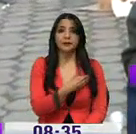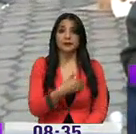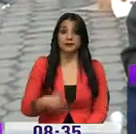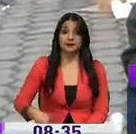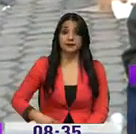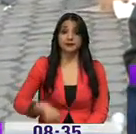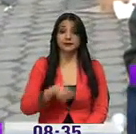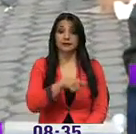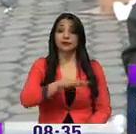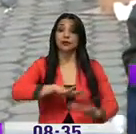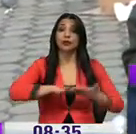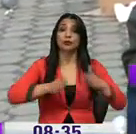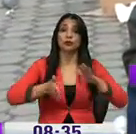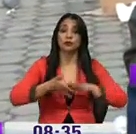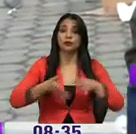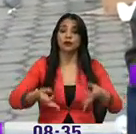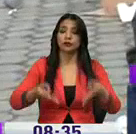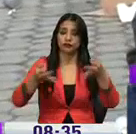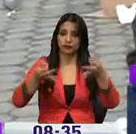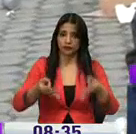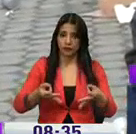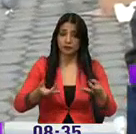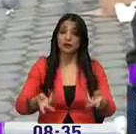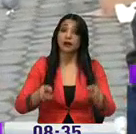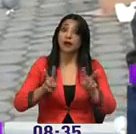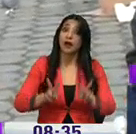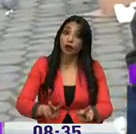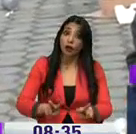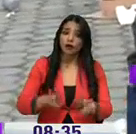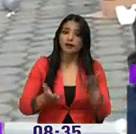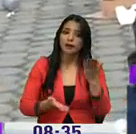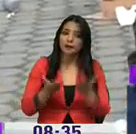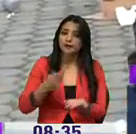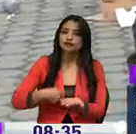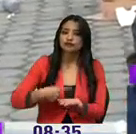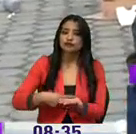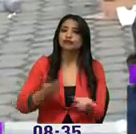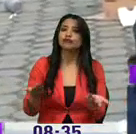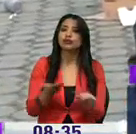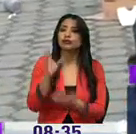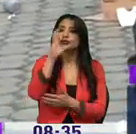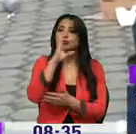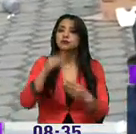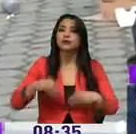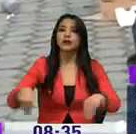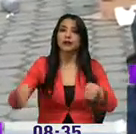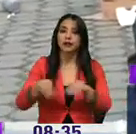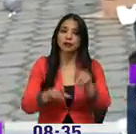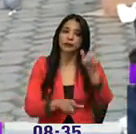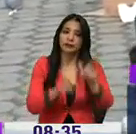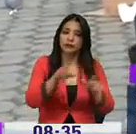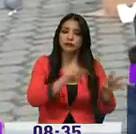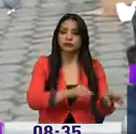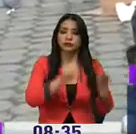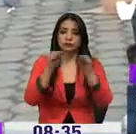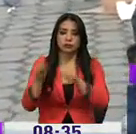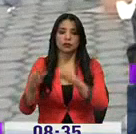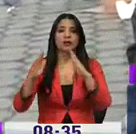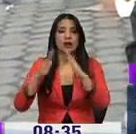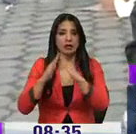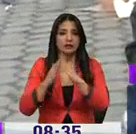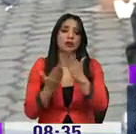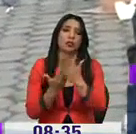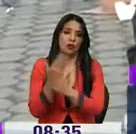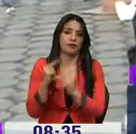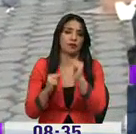la comunidad. Y ahora también se estaría analizando dónde buscar un terreno para nuevamente reubicar a estas familias